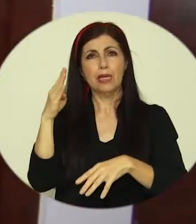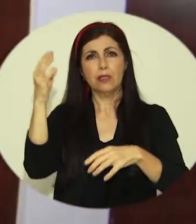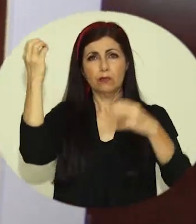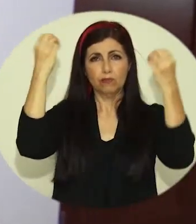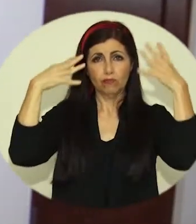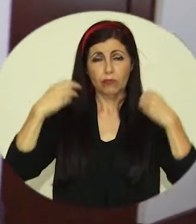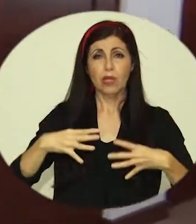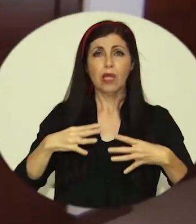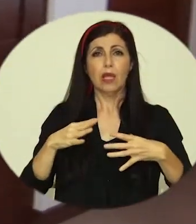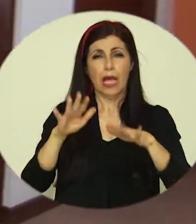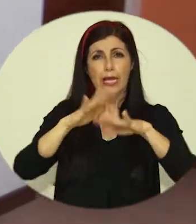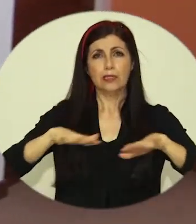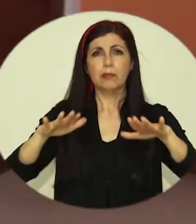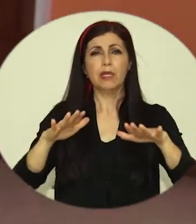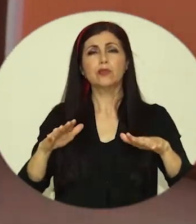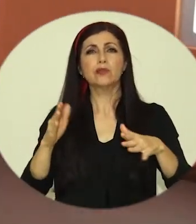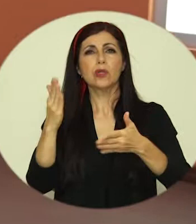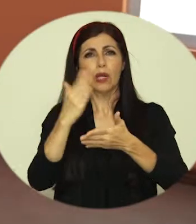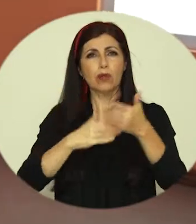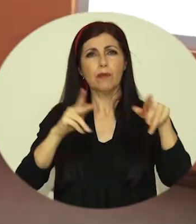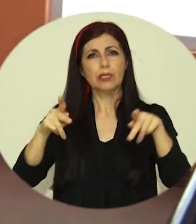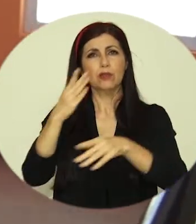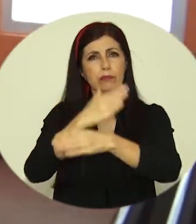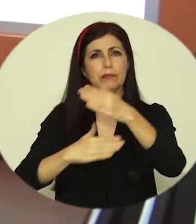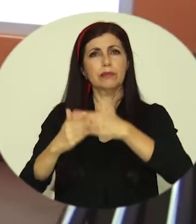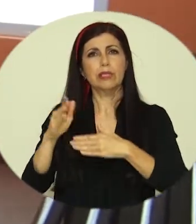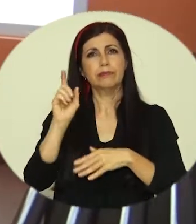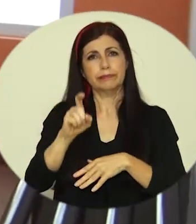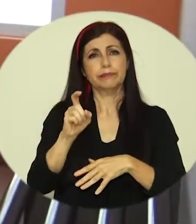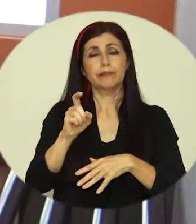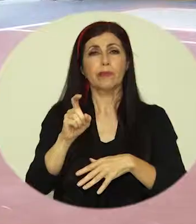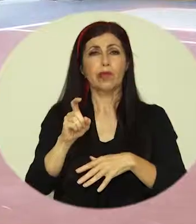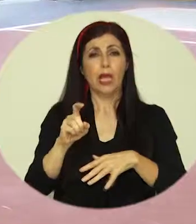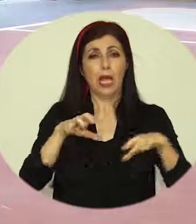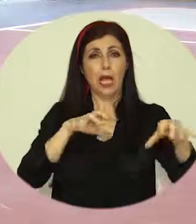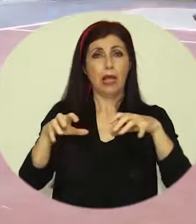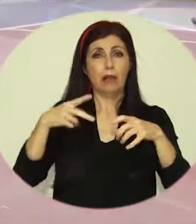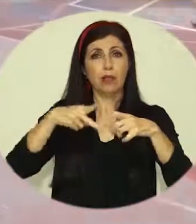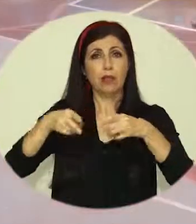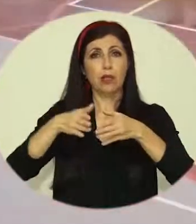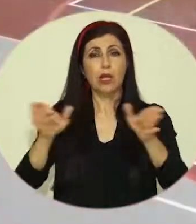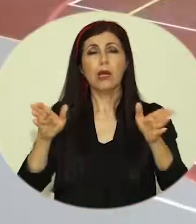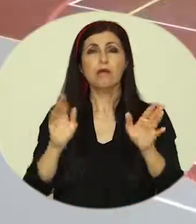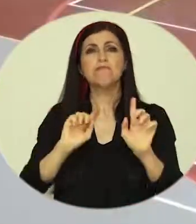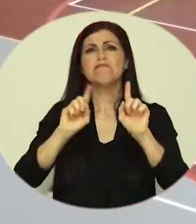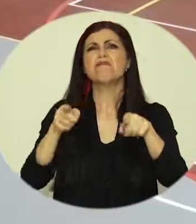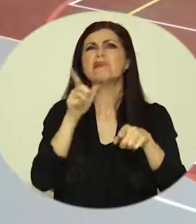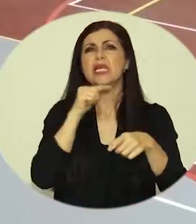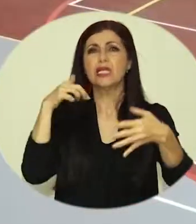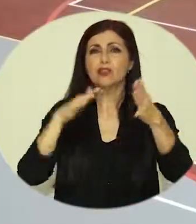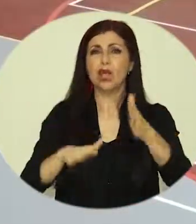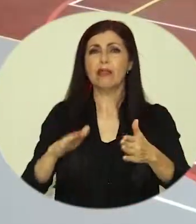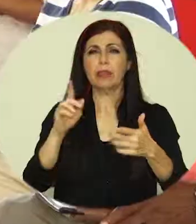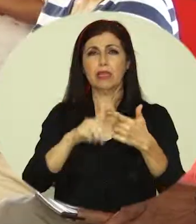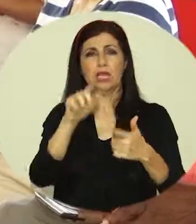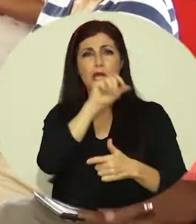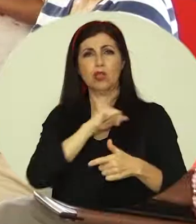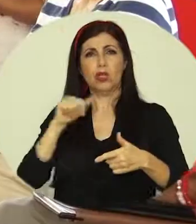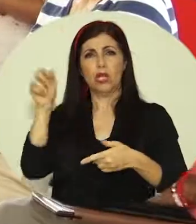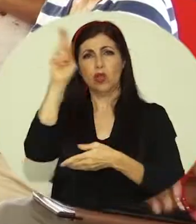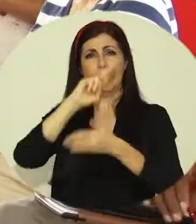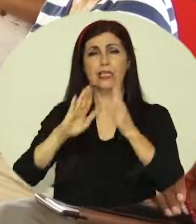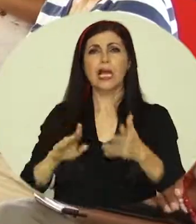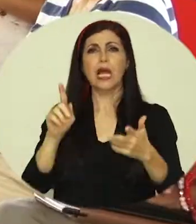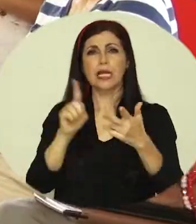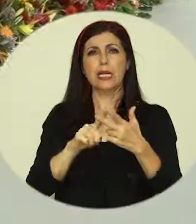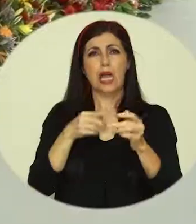sanitarios y duchas con espacios acordes para personas con alguna discapacidad. Al acto inaugural asistieron estudiantes,